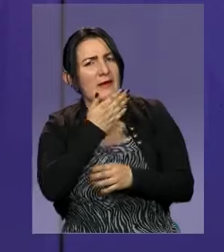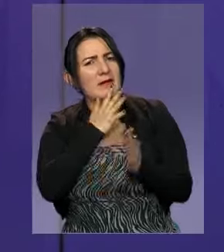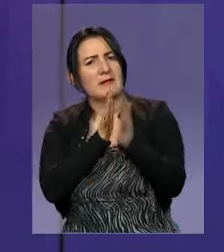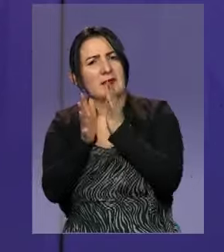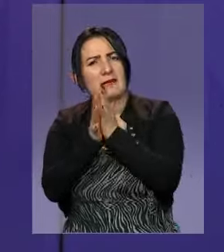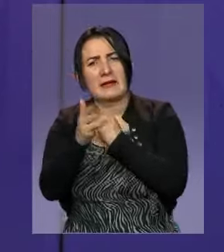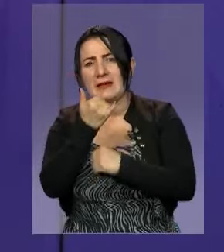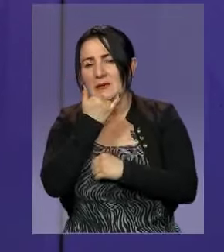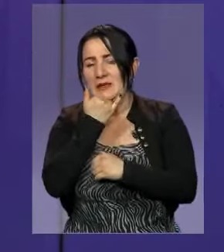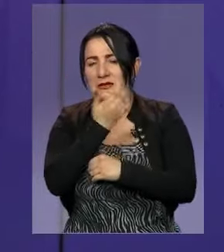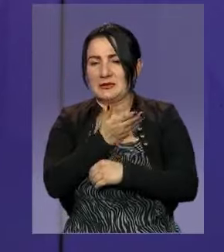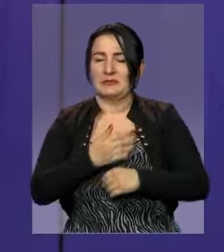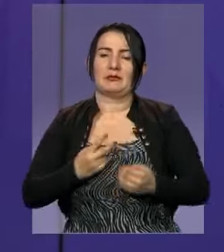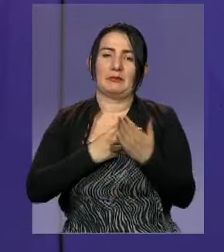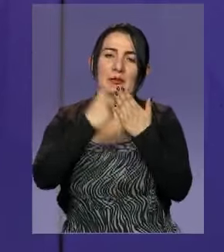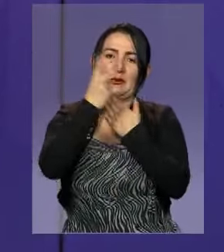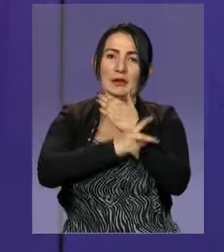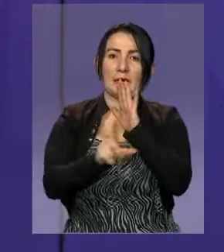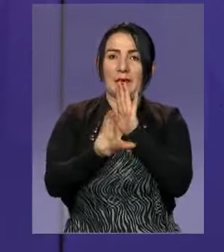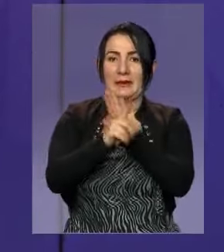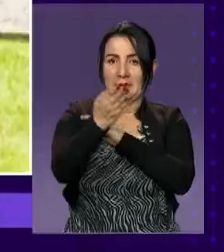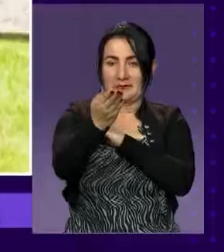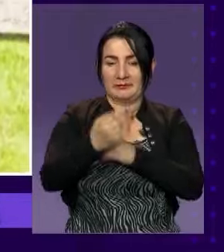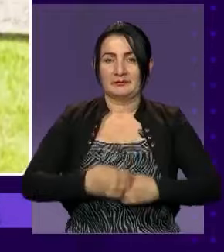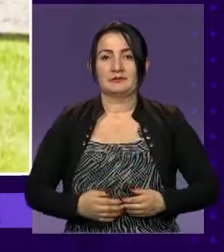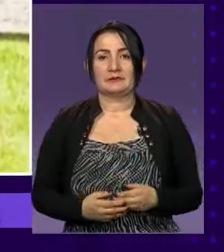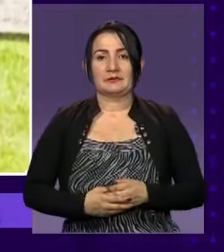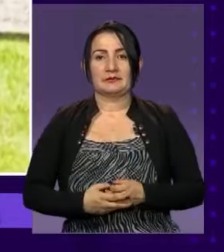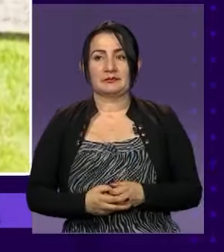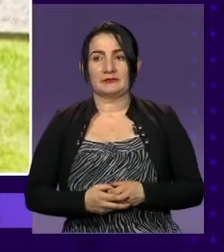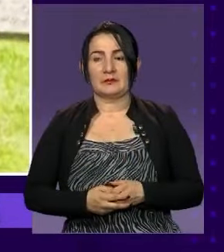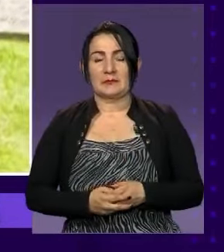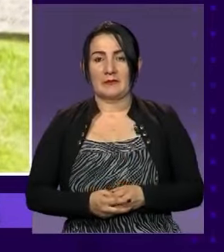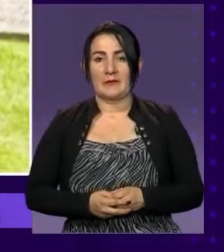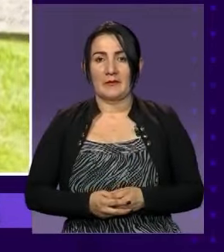la información de este proyecto de ley. Laura, la escuchamos.